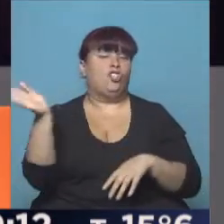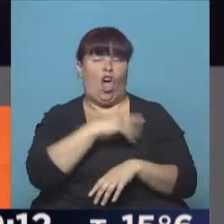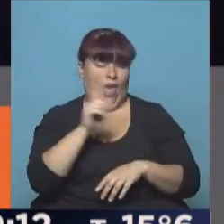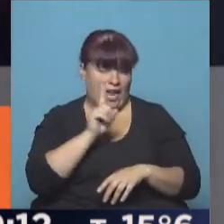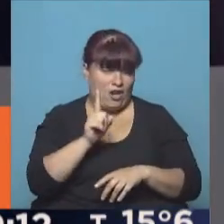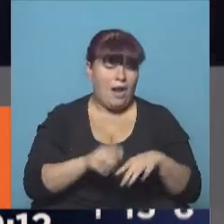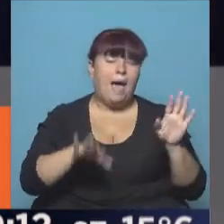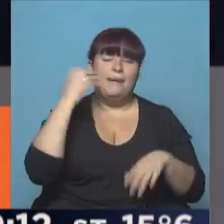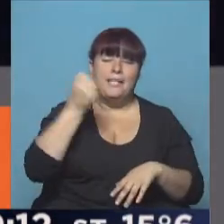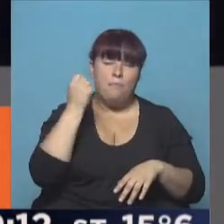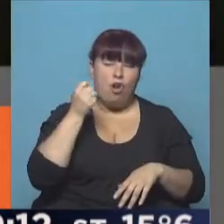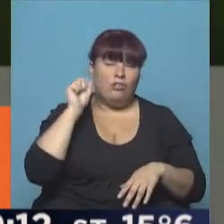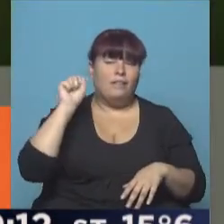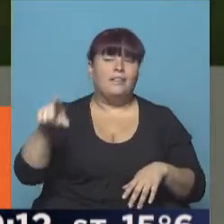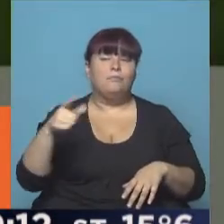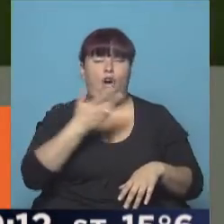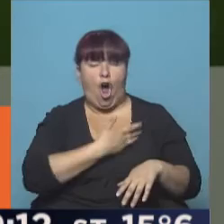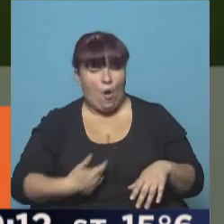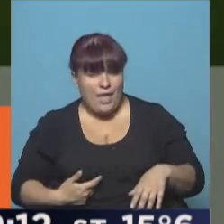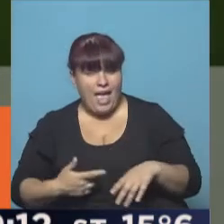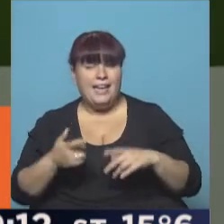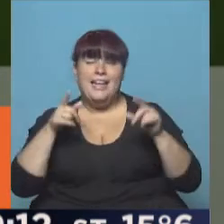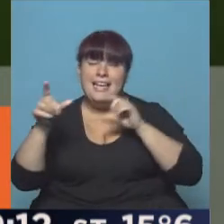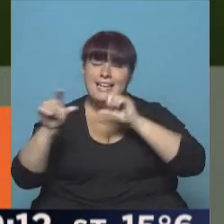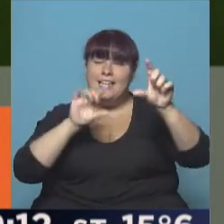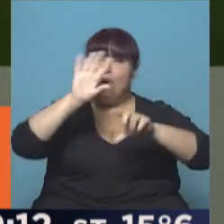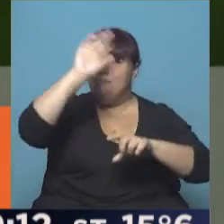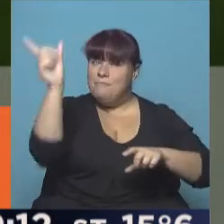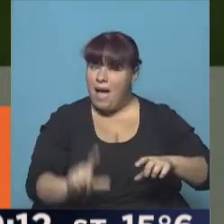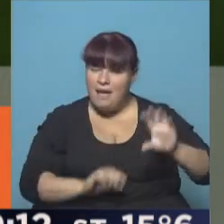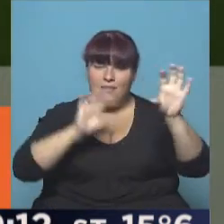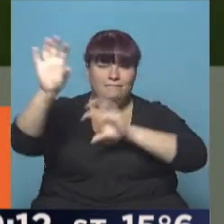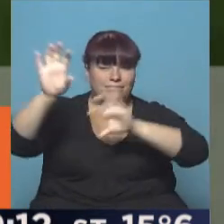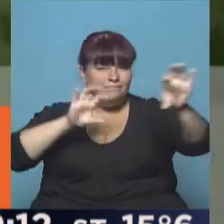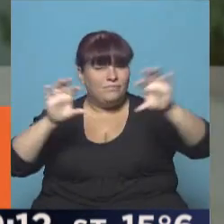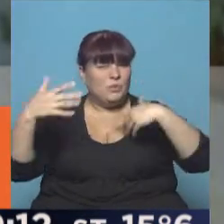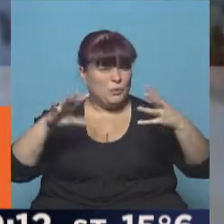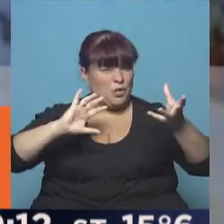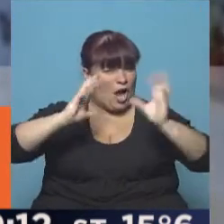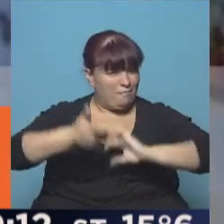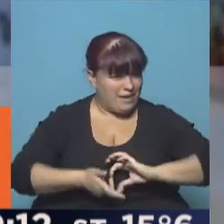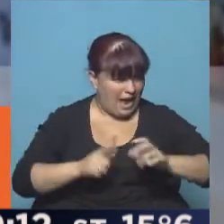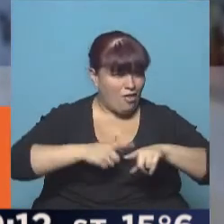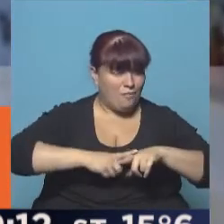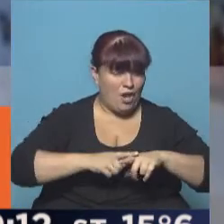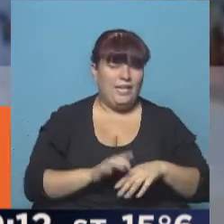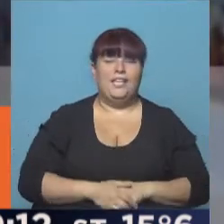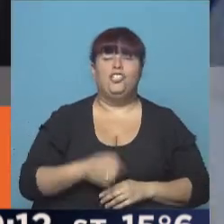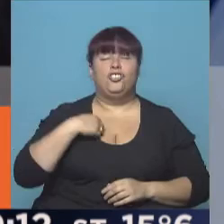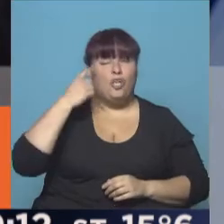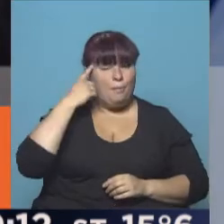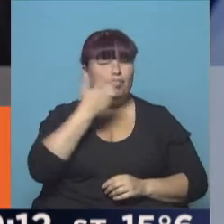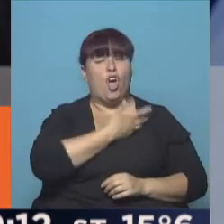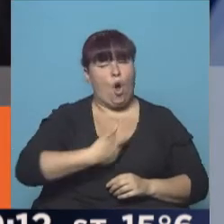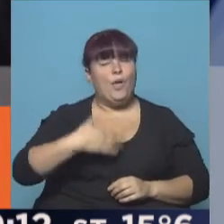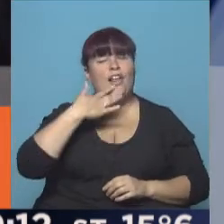La principal provincia la tiene el oficialismo. Es un mapa de mucha complejidad política y yo creo que el gobierno